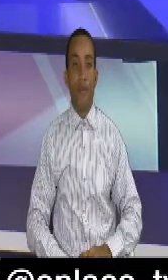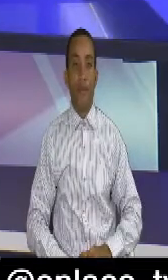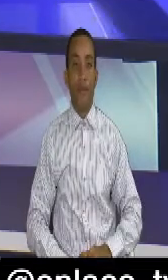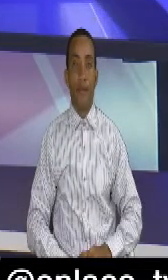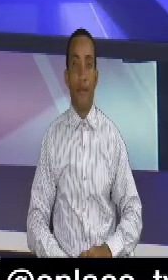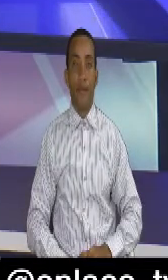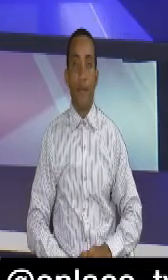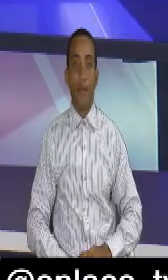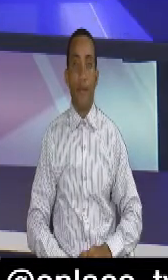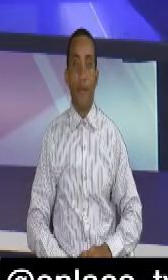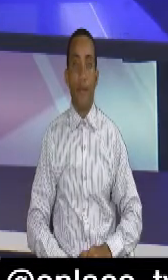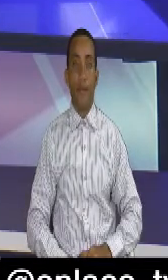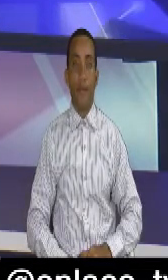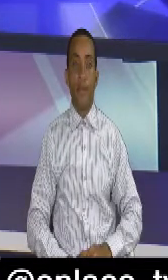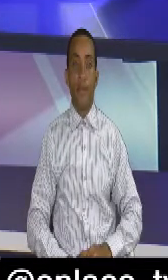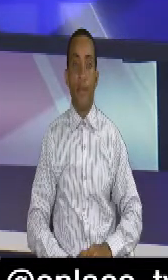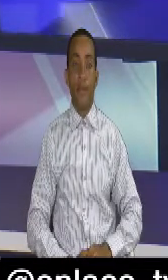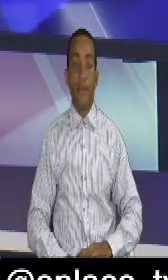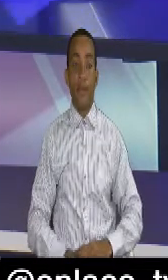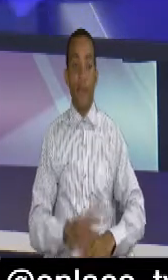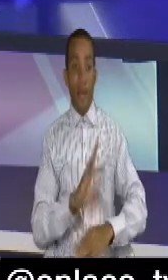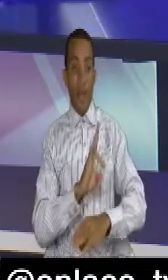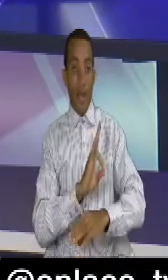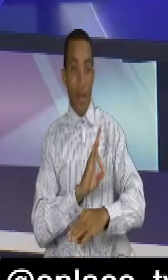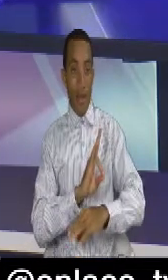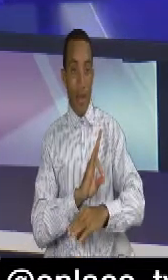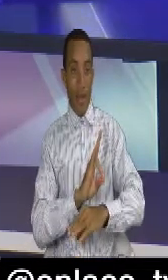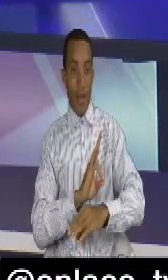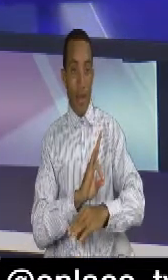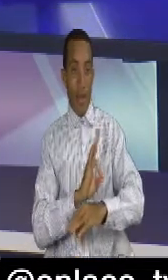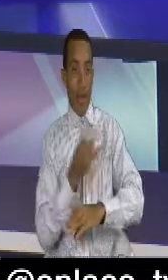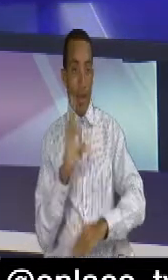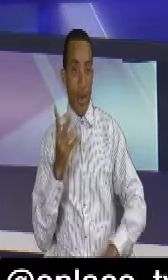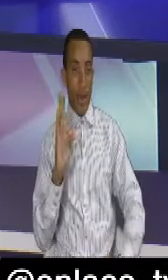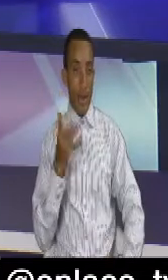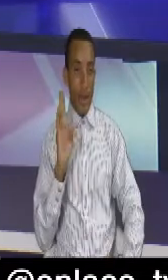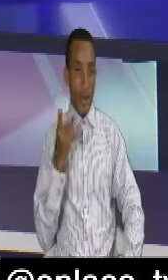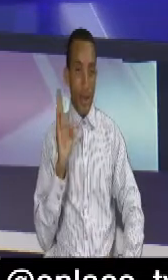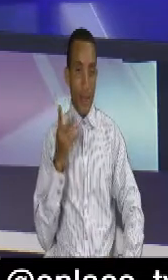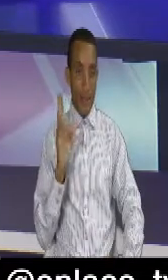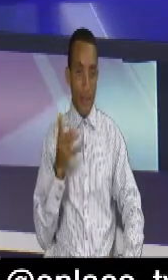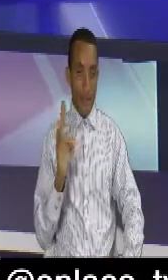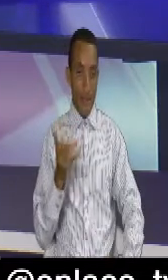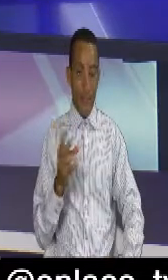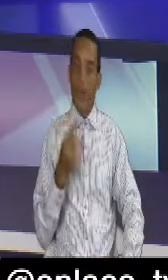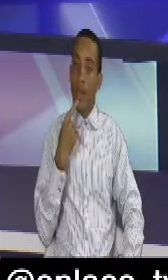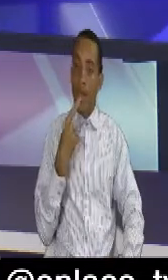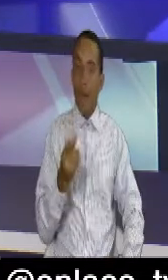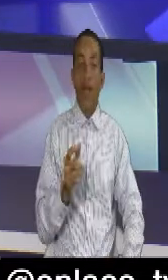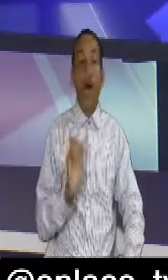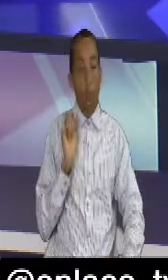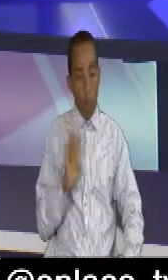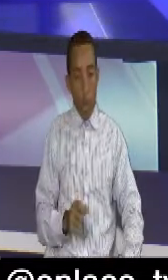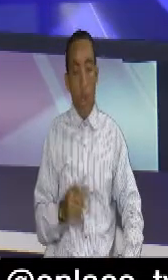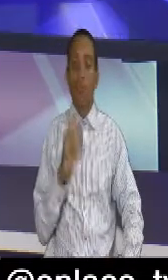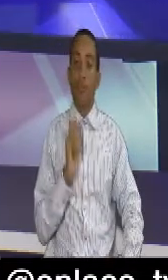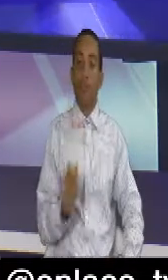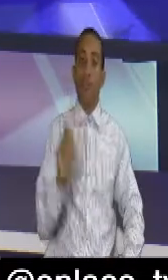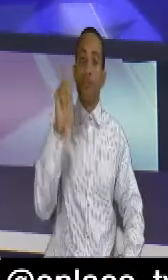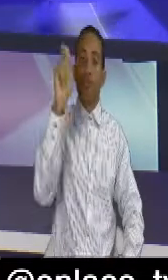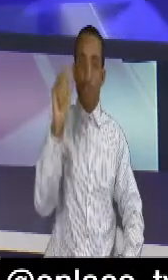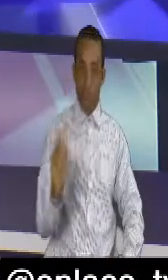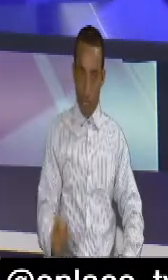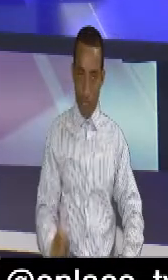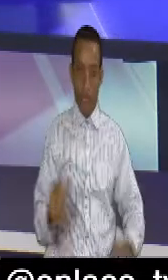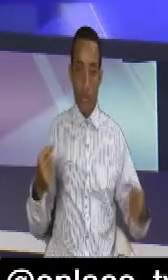Autoservicio La Quinta lanza tarjeta de crédito para usuarios del supermercado. La iniciativa nace de una alianza entre la empresa local y